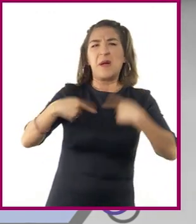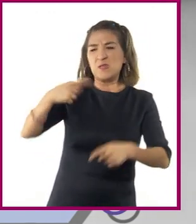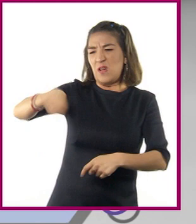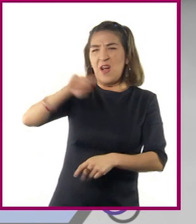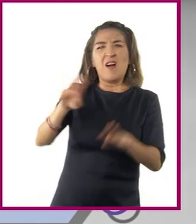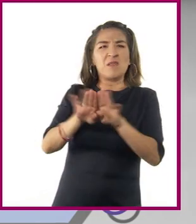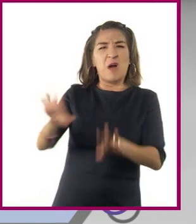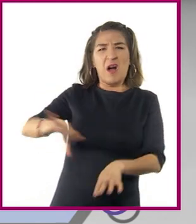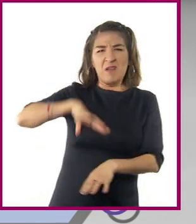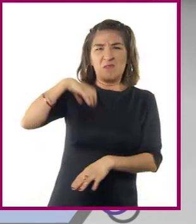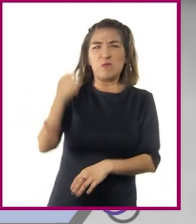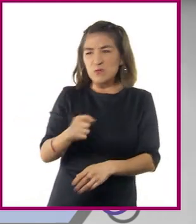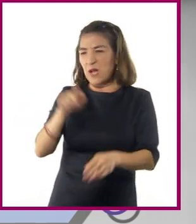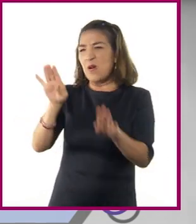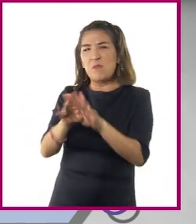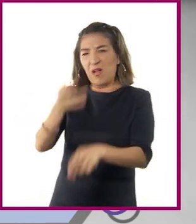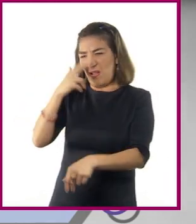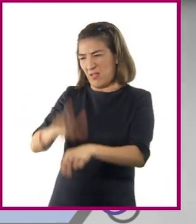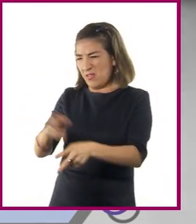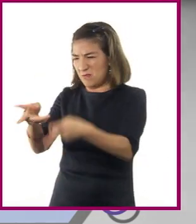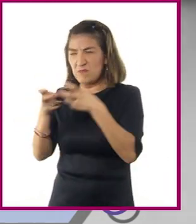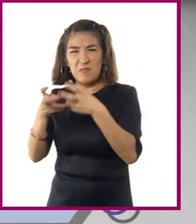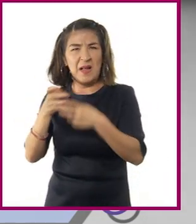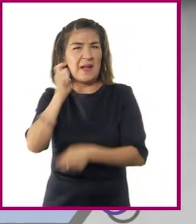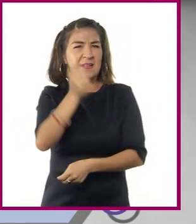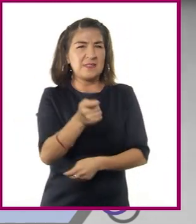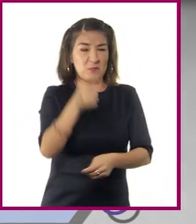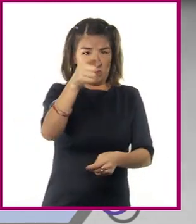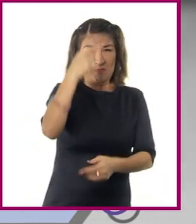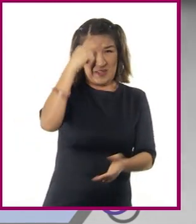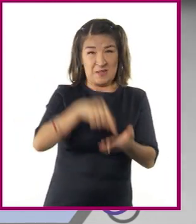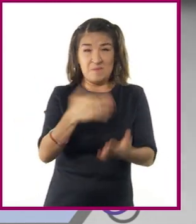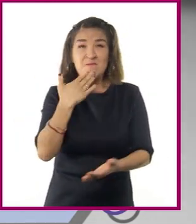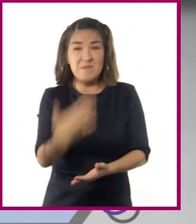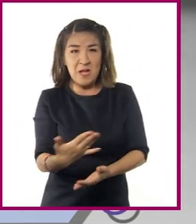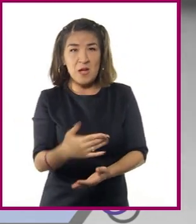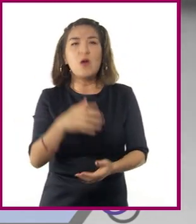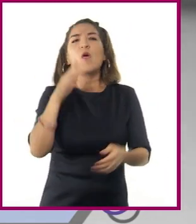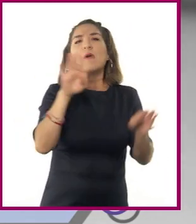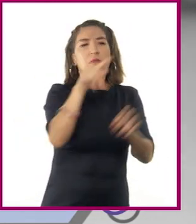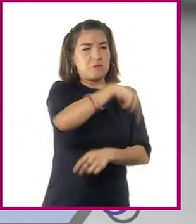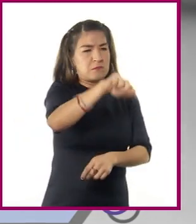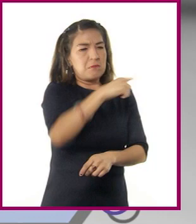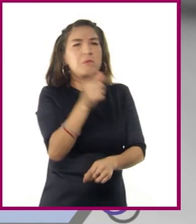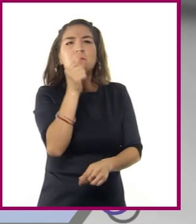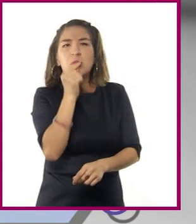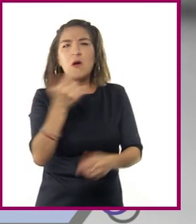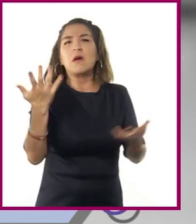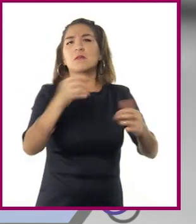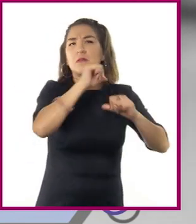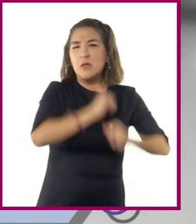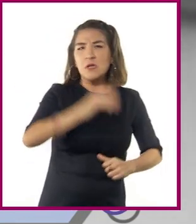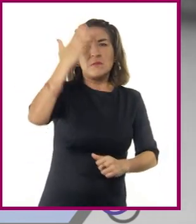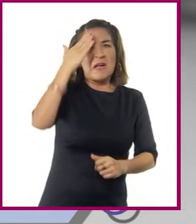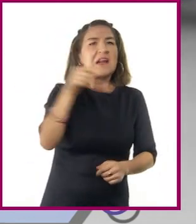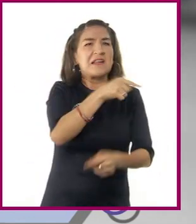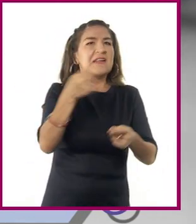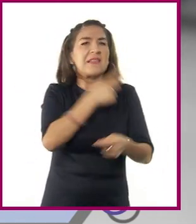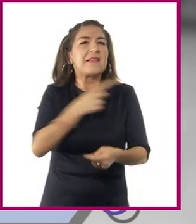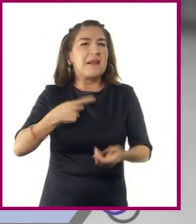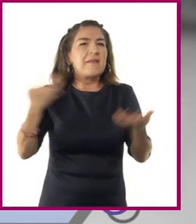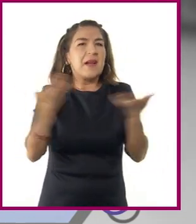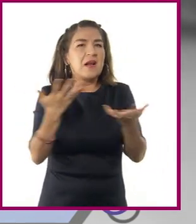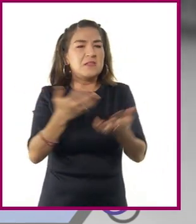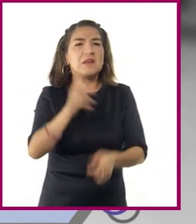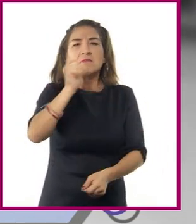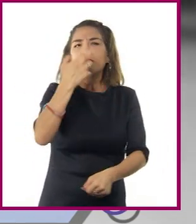la frase hacer leña del árbol caído? ¿Qué les corresponde hacer a las autoridades en los casos de rapiña? ¿Qué